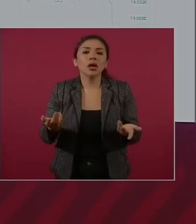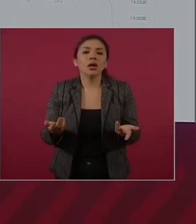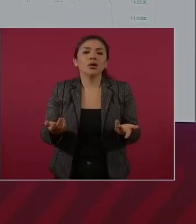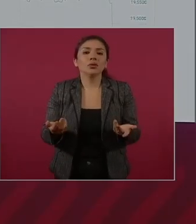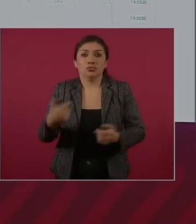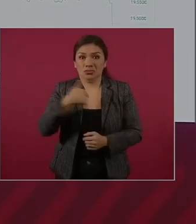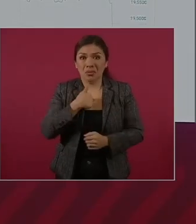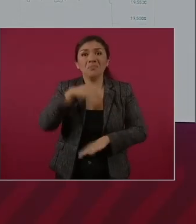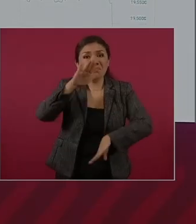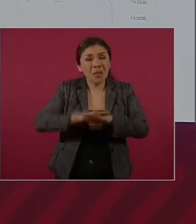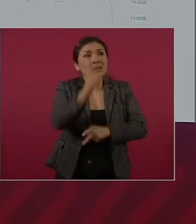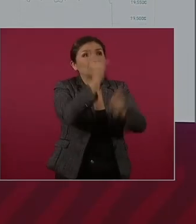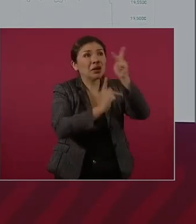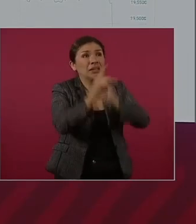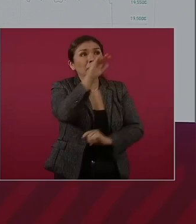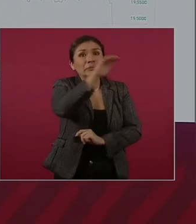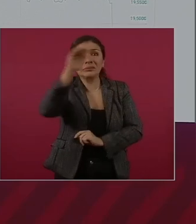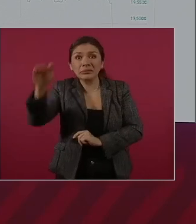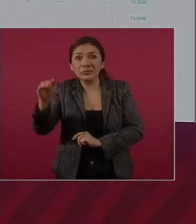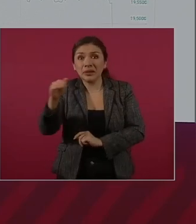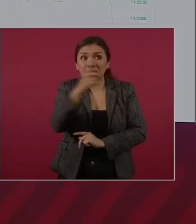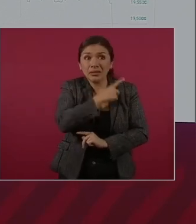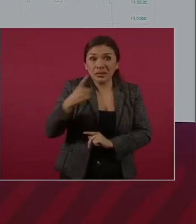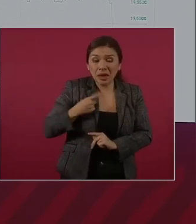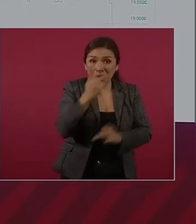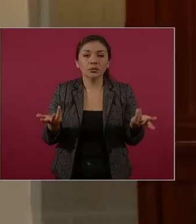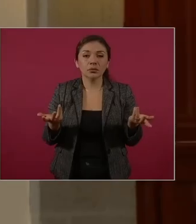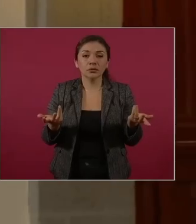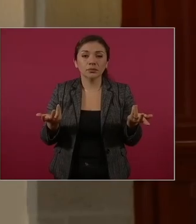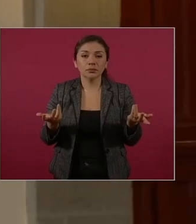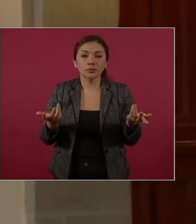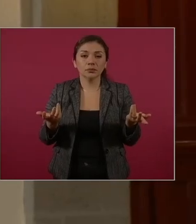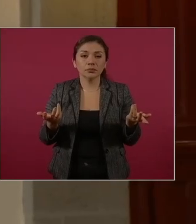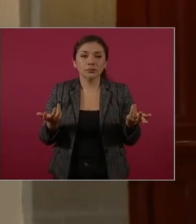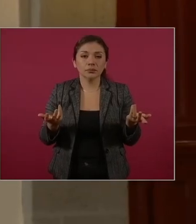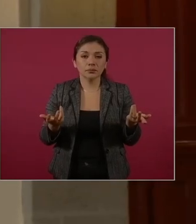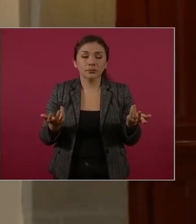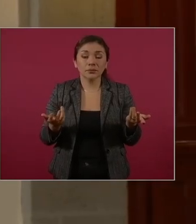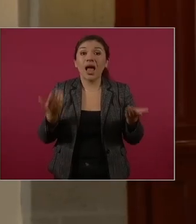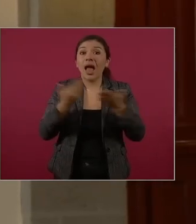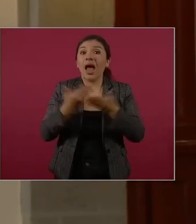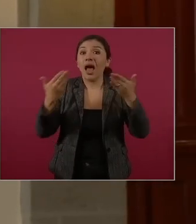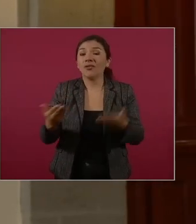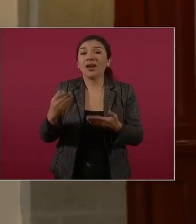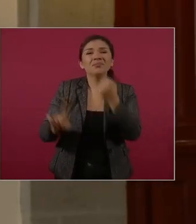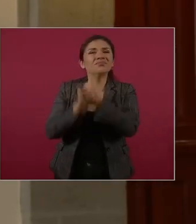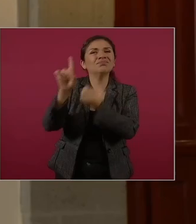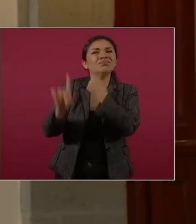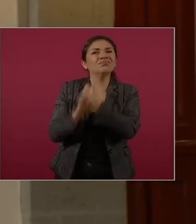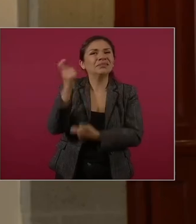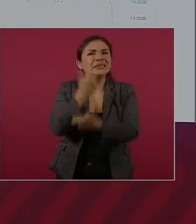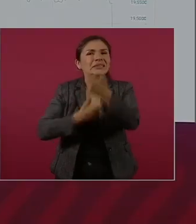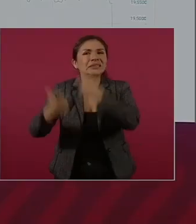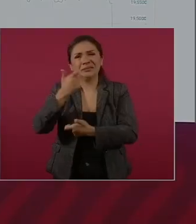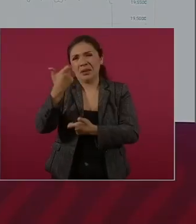Afortunadamente, hay buenos indicadores en la parte económica, y seguramente habrá buenas ofertas políticas que deben salir adelante. Lo